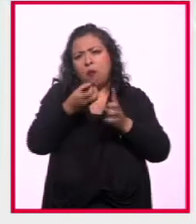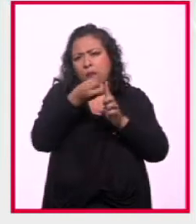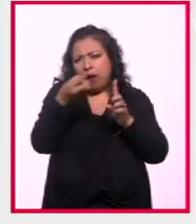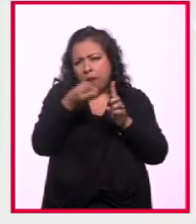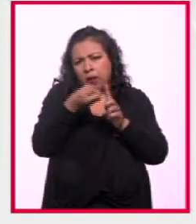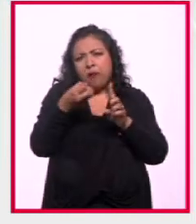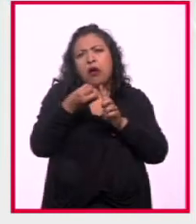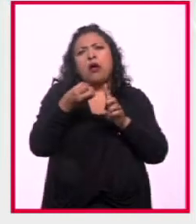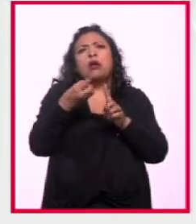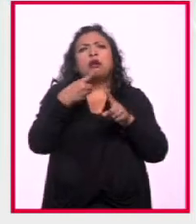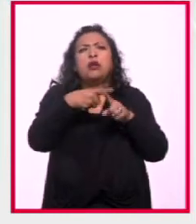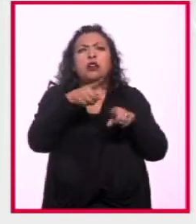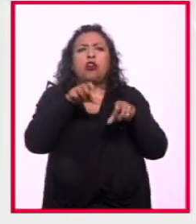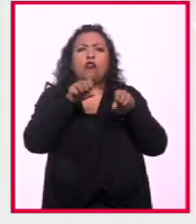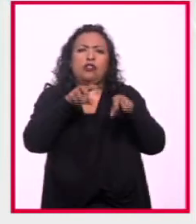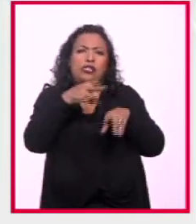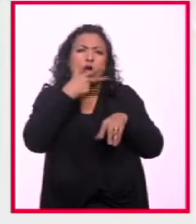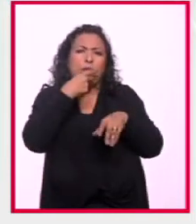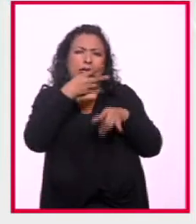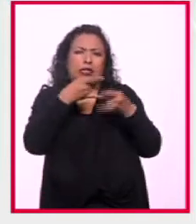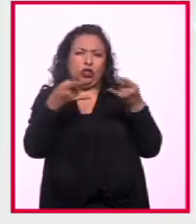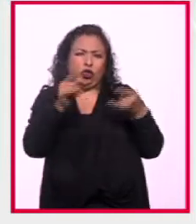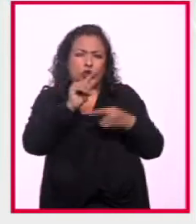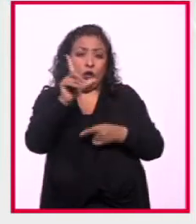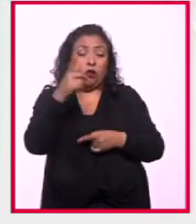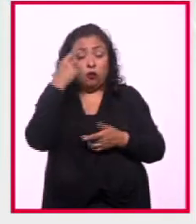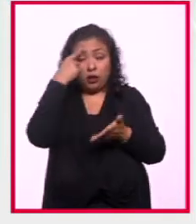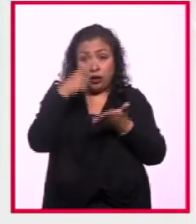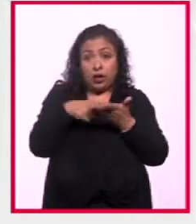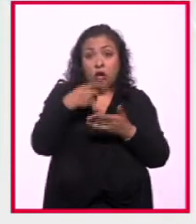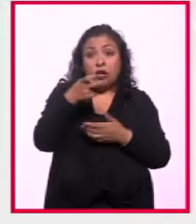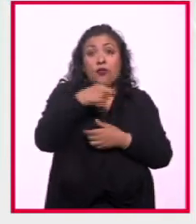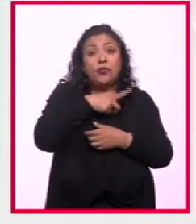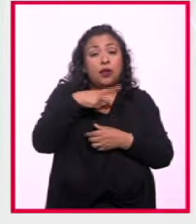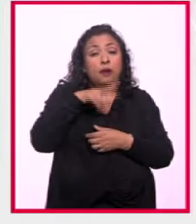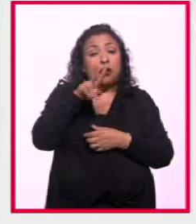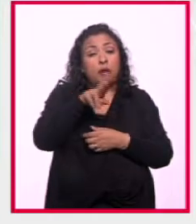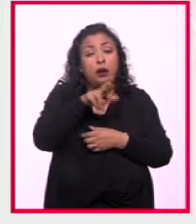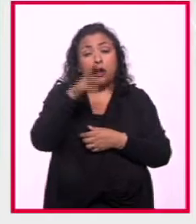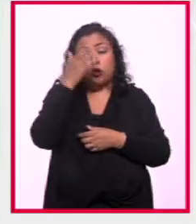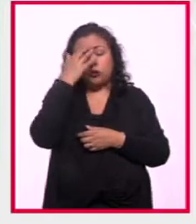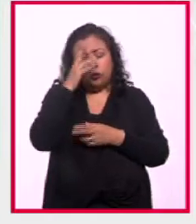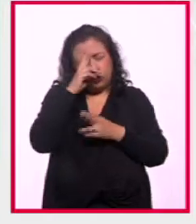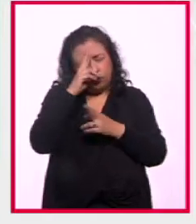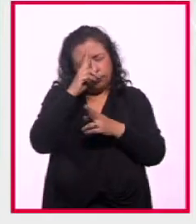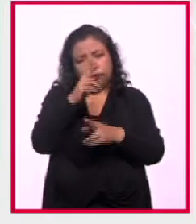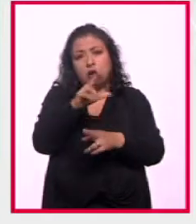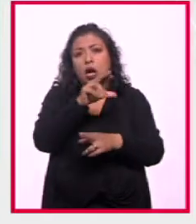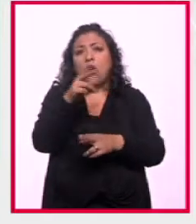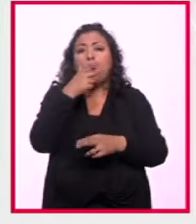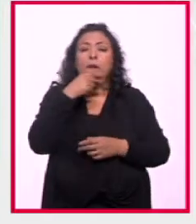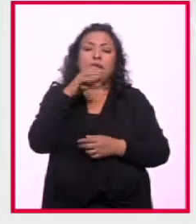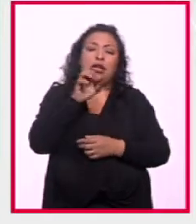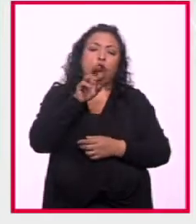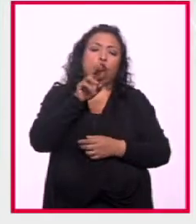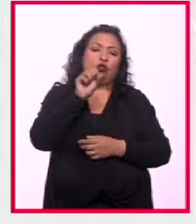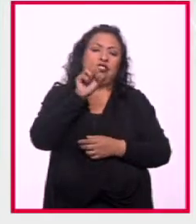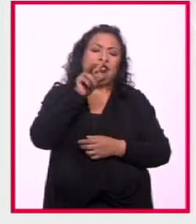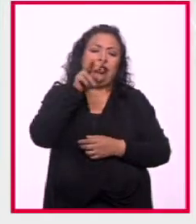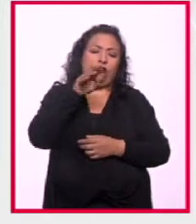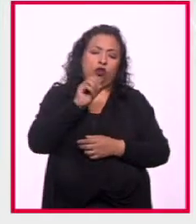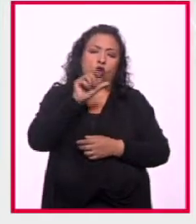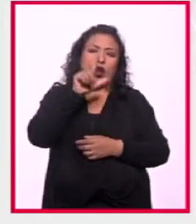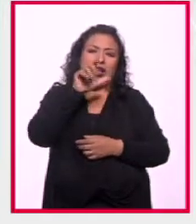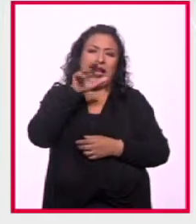de la oficina del historiador yo creo que es el momento de hacer un reconocimiento un homenaje a eusebio leal al historiador